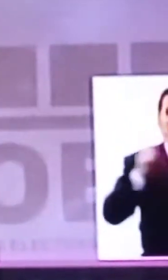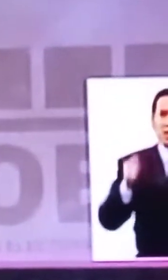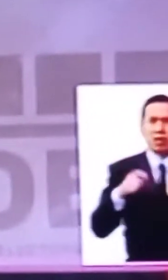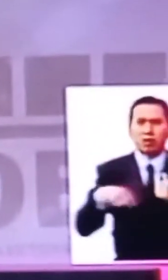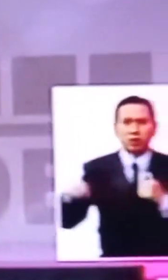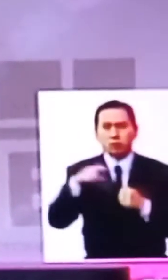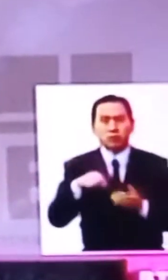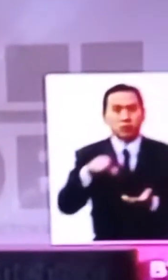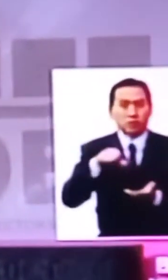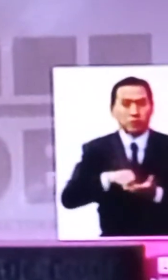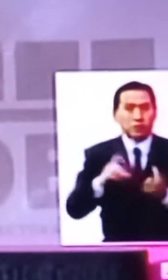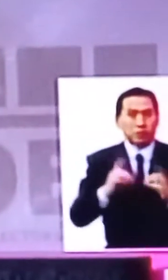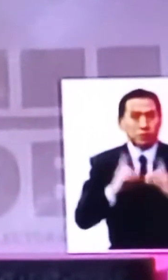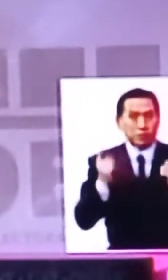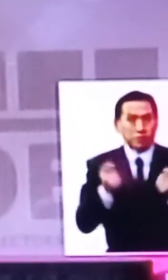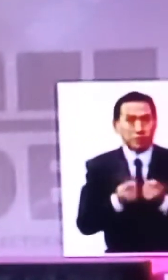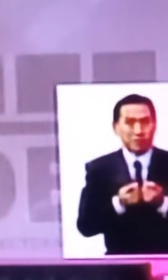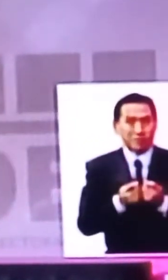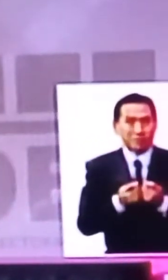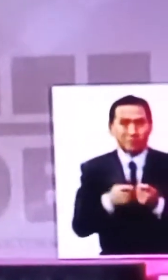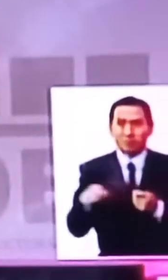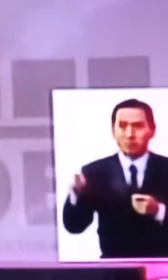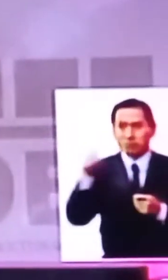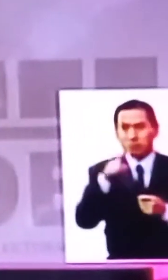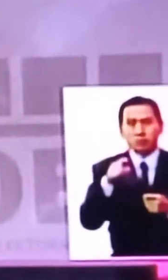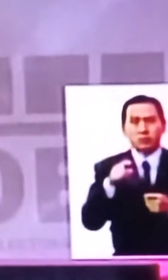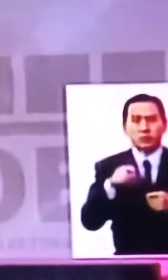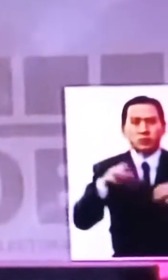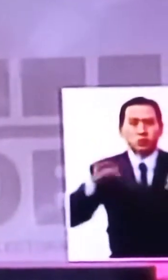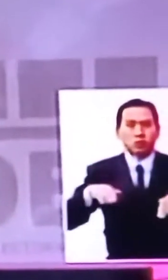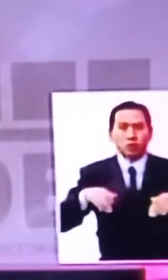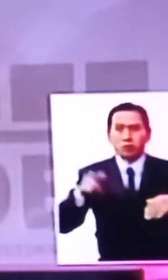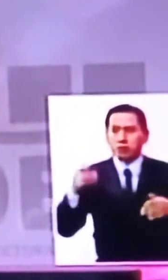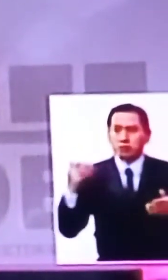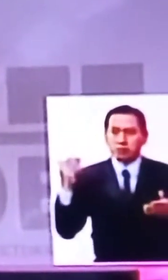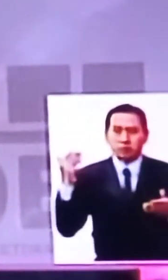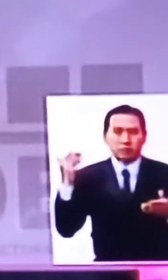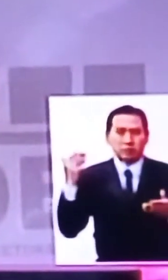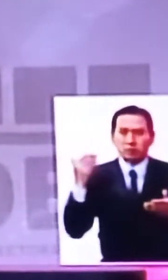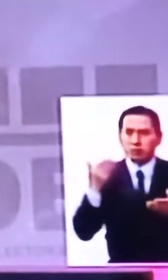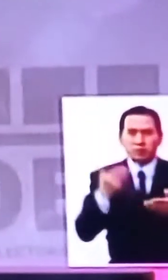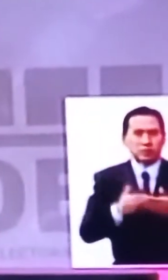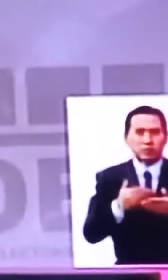capitales departamentales que todavía no han logrado